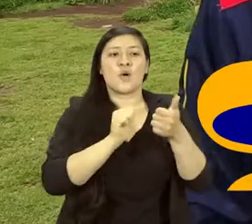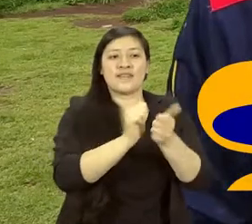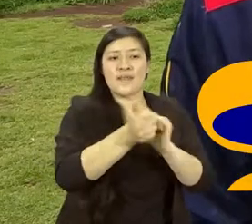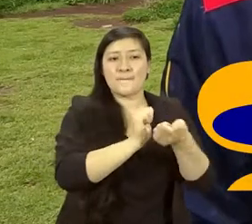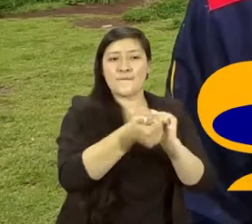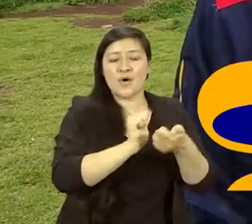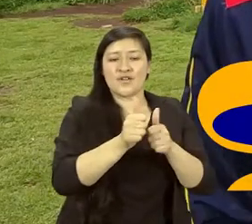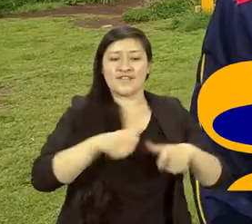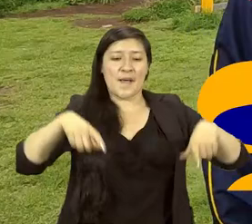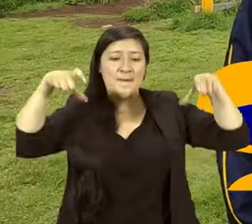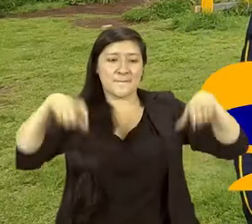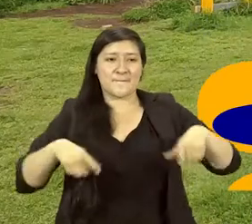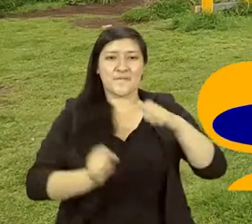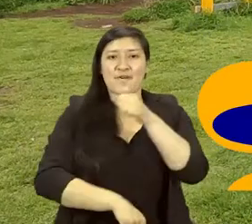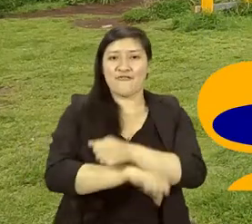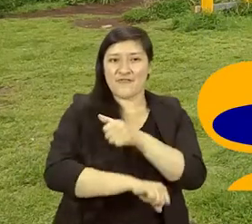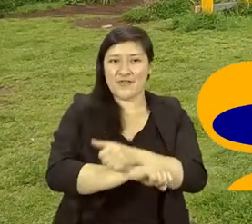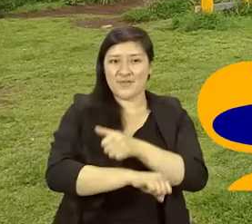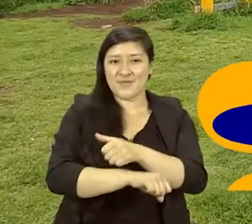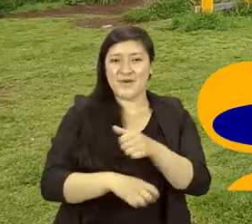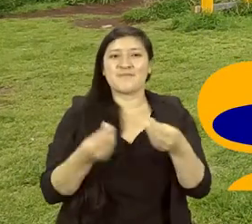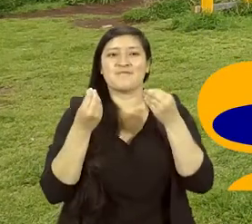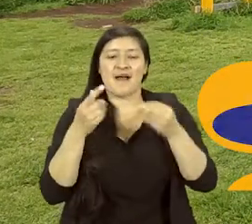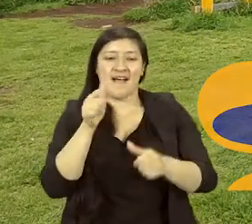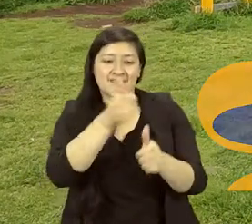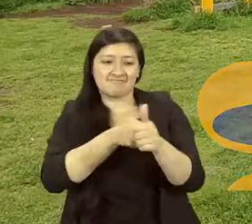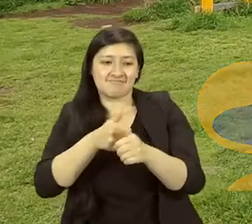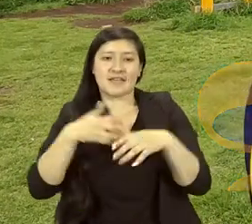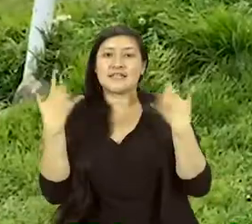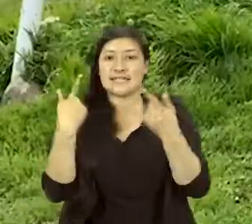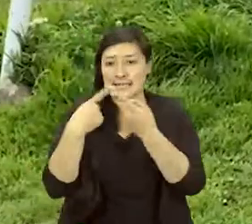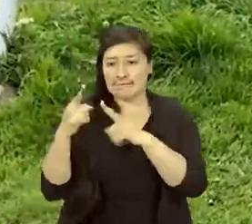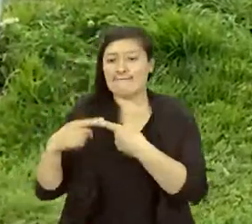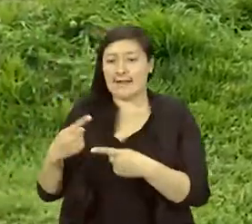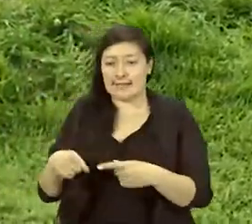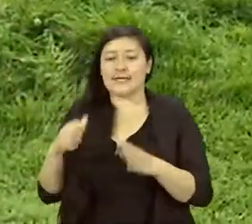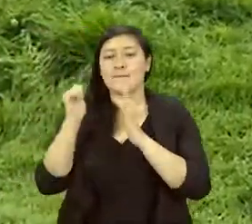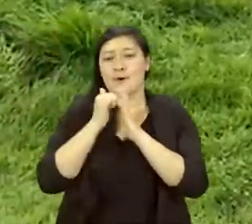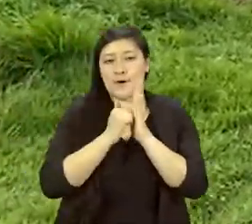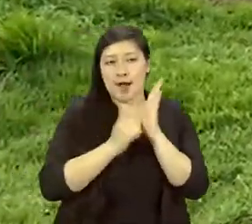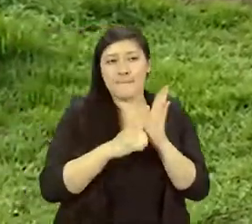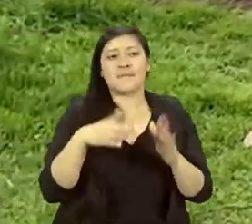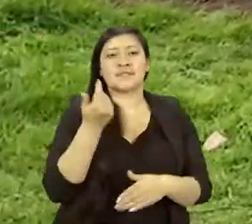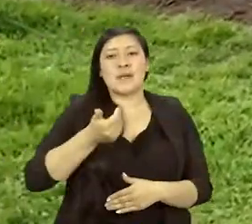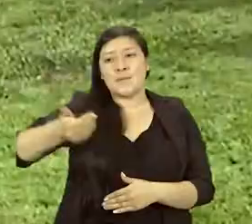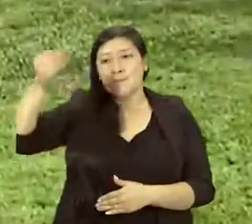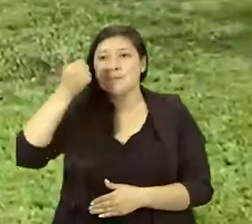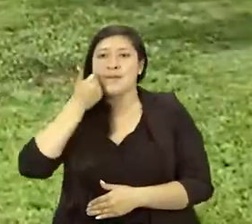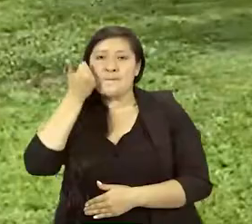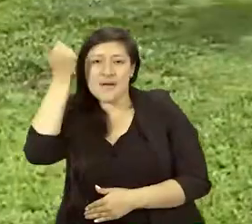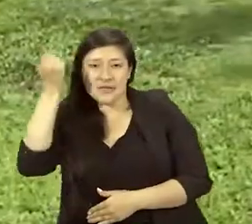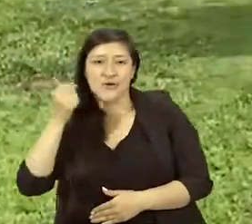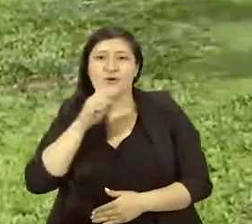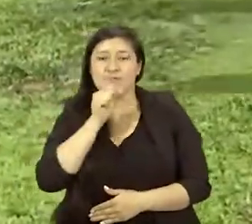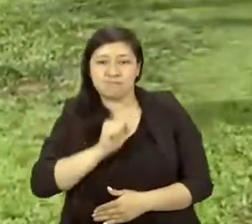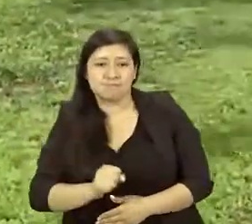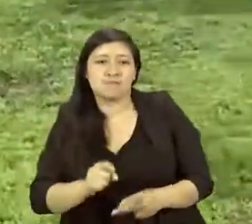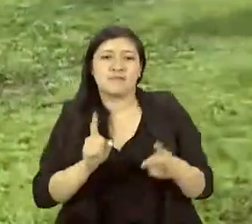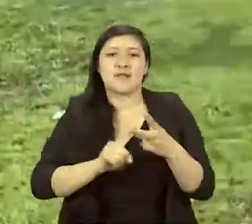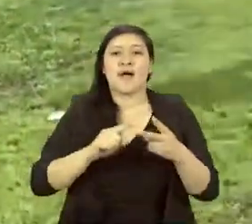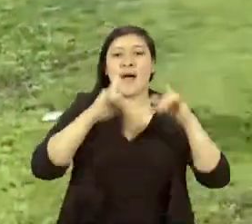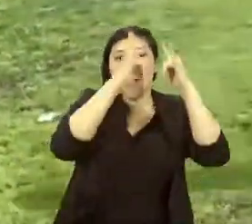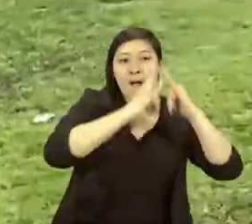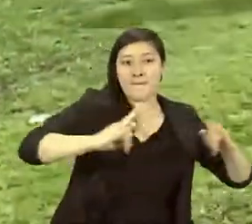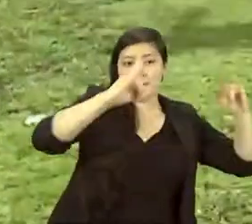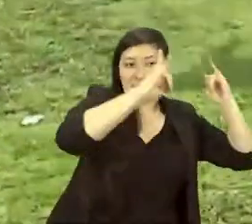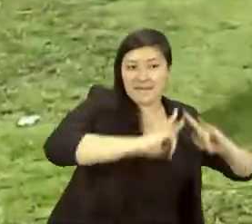disciplina de fútbol de salón. Y bueno, también estamos manejando diferentes programas como el programa del adulto mayor, también el programa